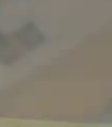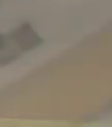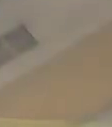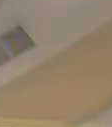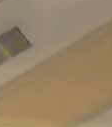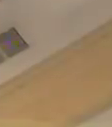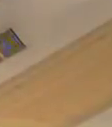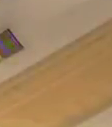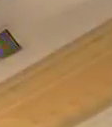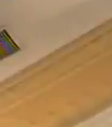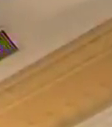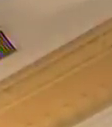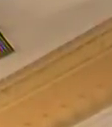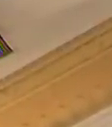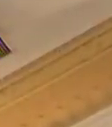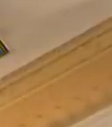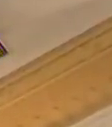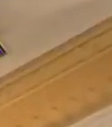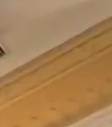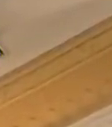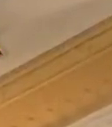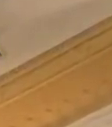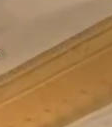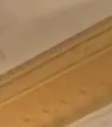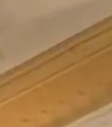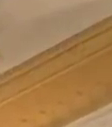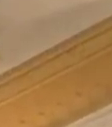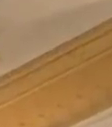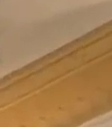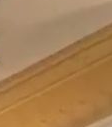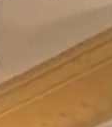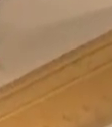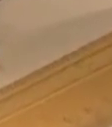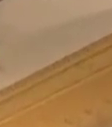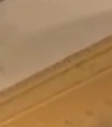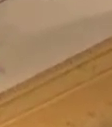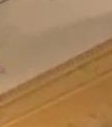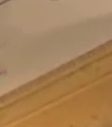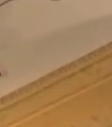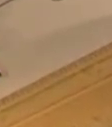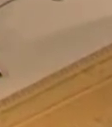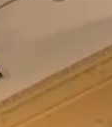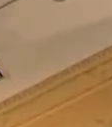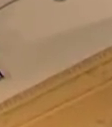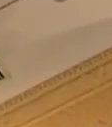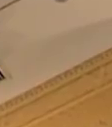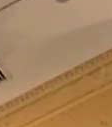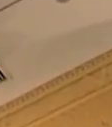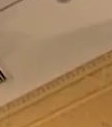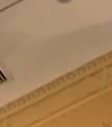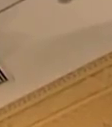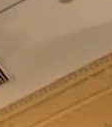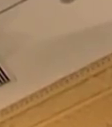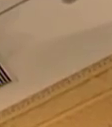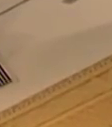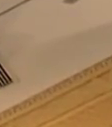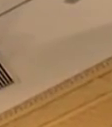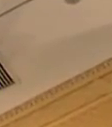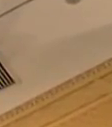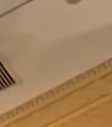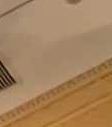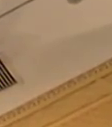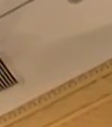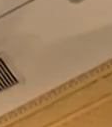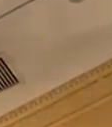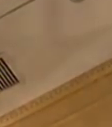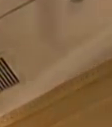control tributario del arco minero sin dejar de lado la protección del medio ambiente. A su vez, precisó